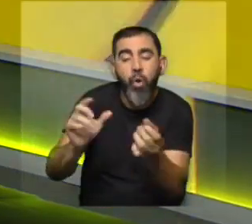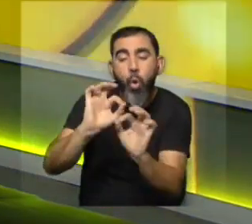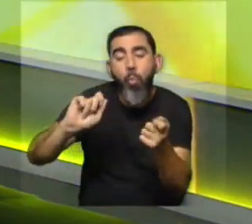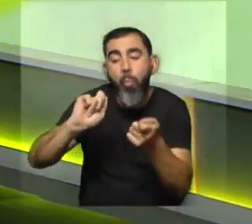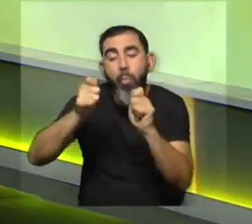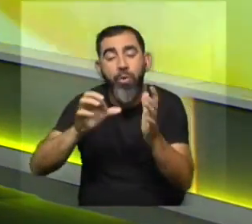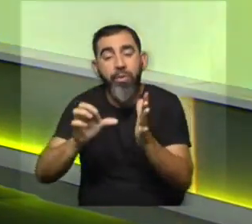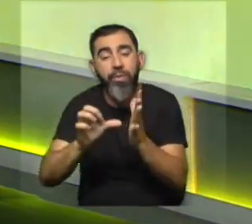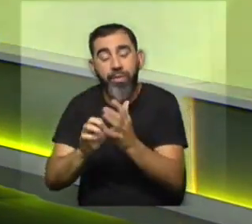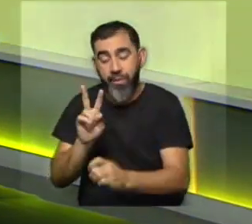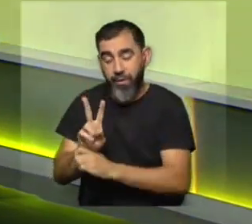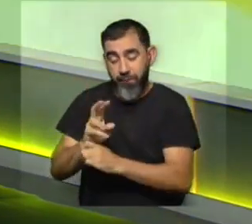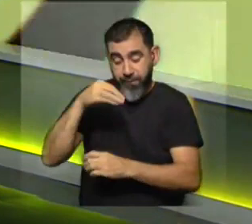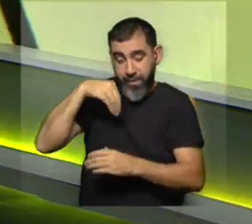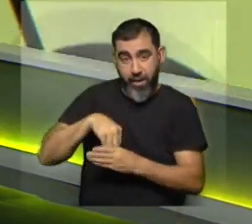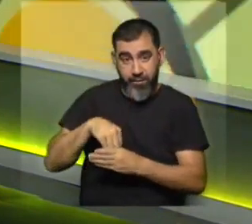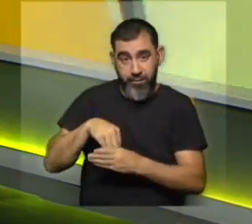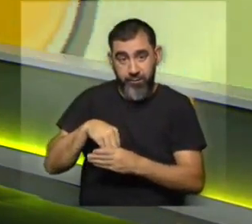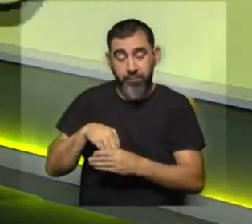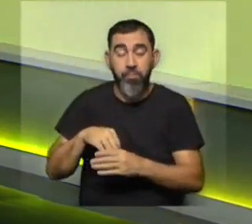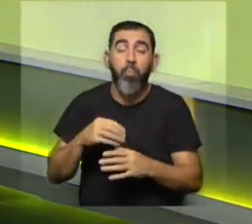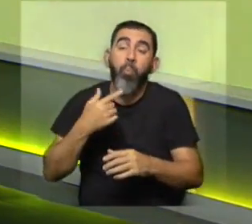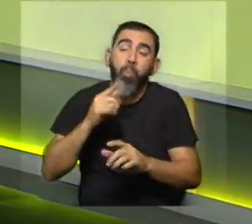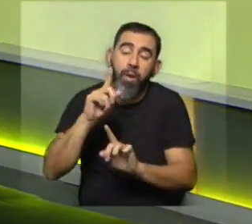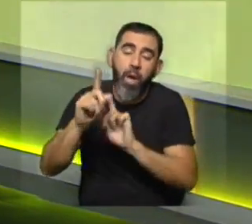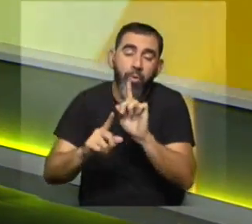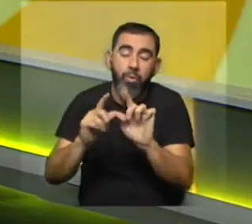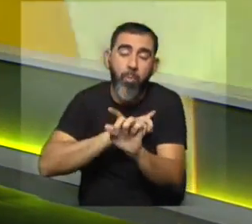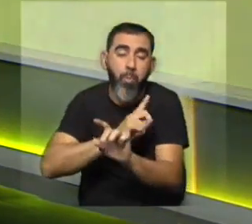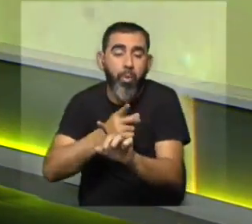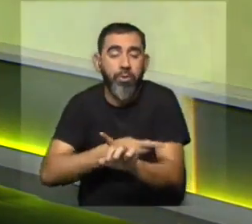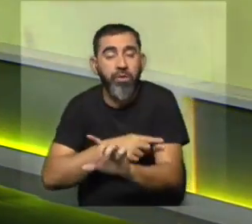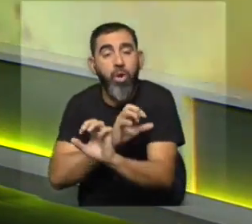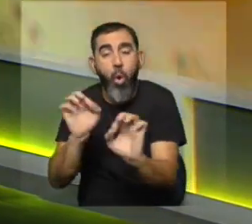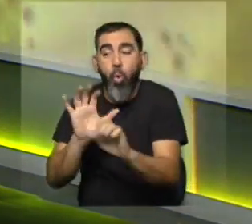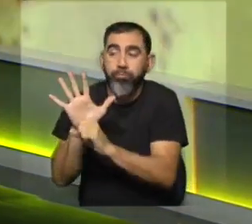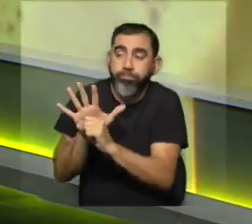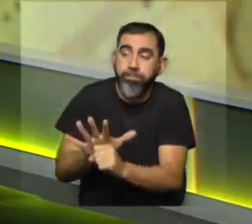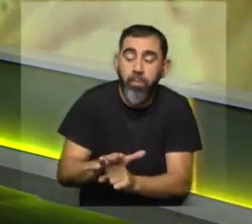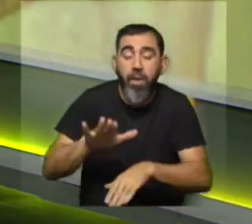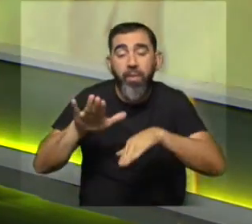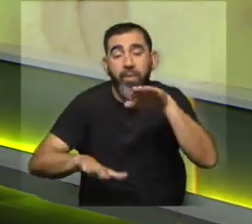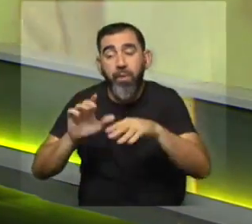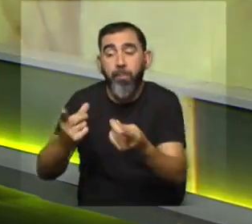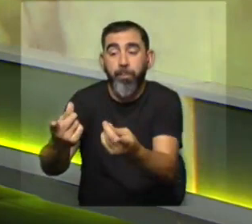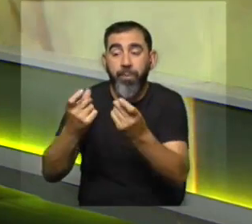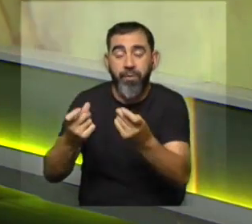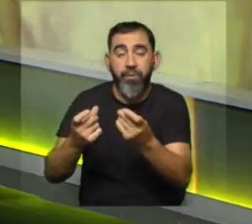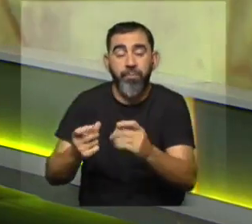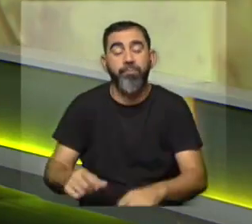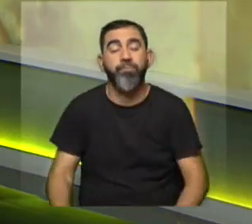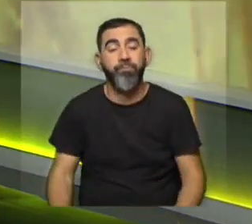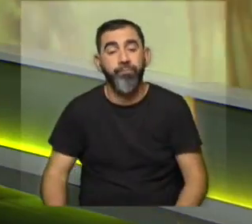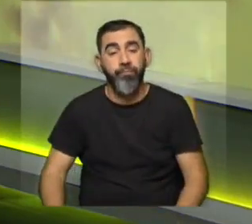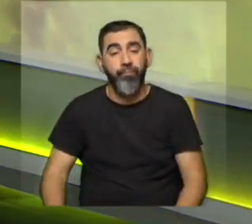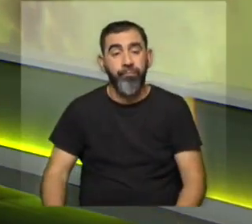nuestro sistema inmune para, en algún caso puede ser potenciarlo o para inhibirlo de acuerdo a la patología que se